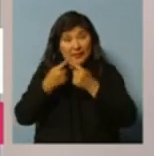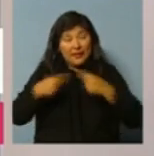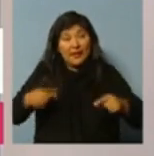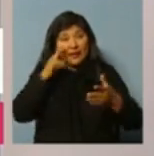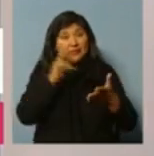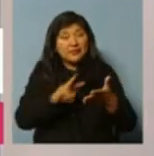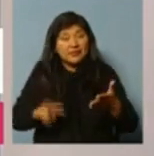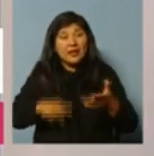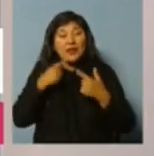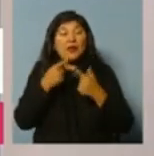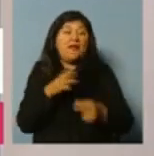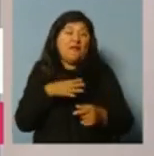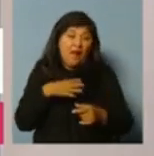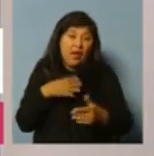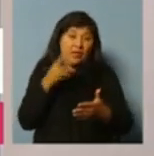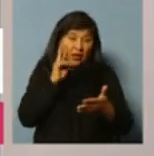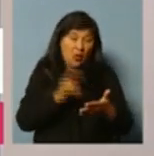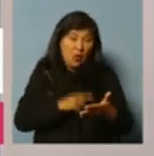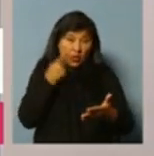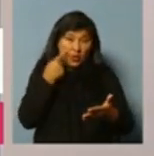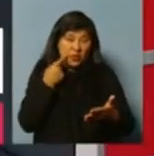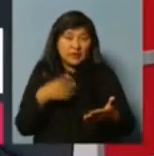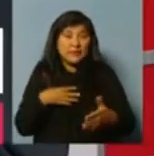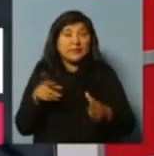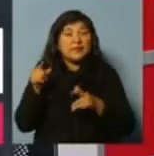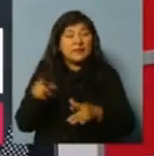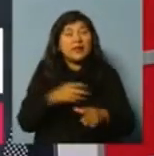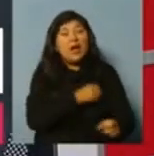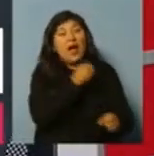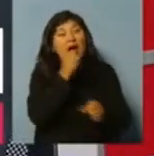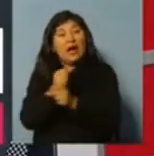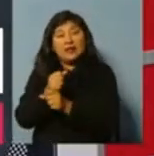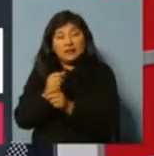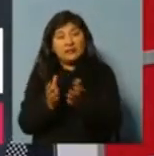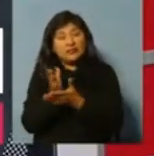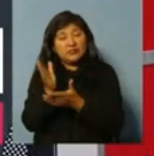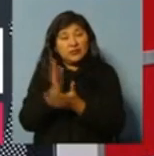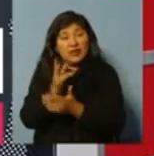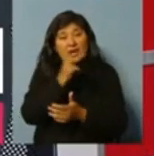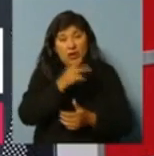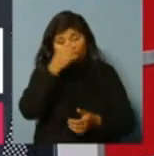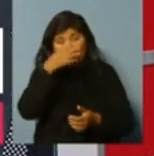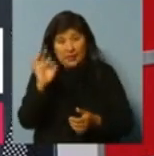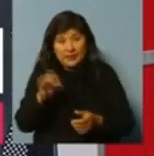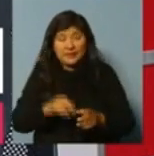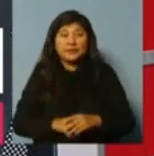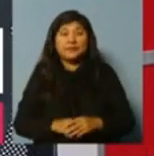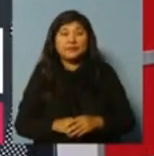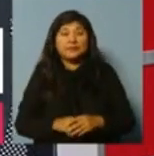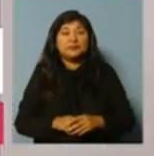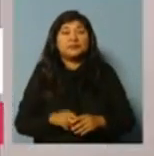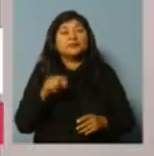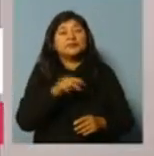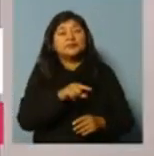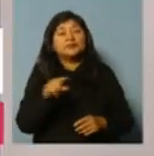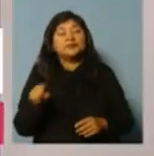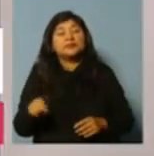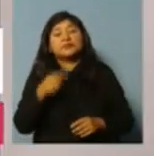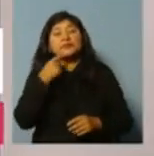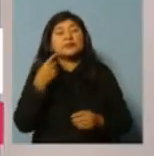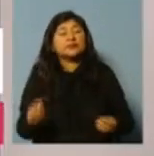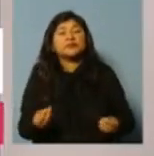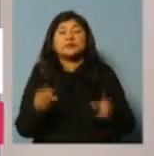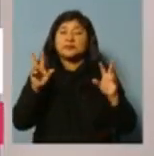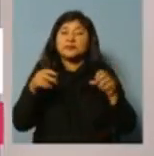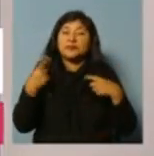2020 bien y siguiendo con el tema la relación con los intendentes como está bueno yo te cuento en